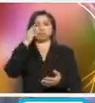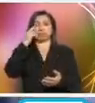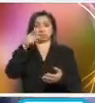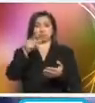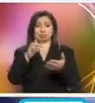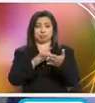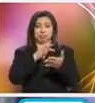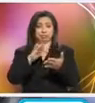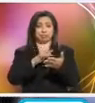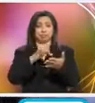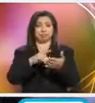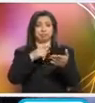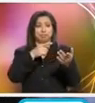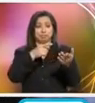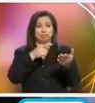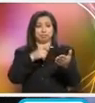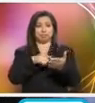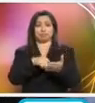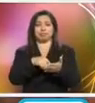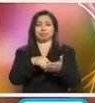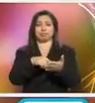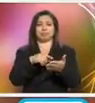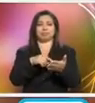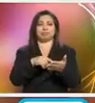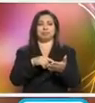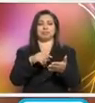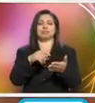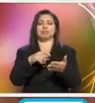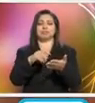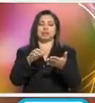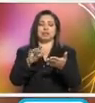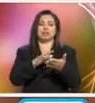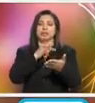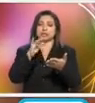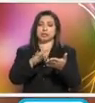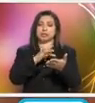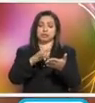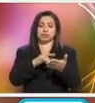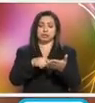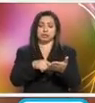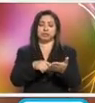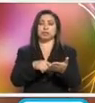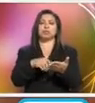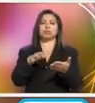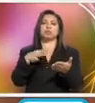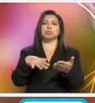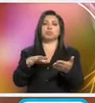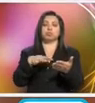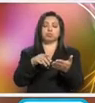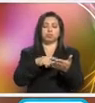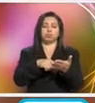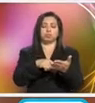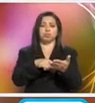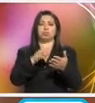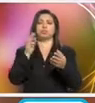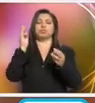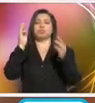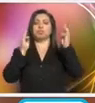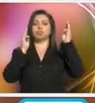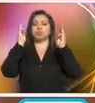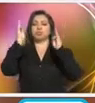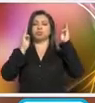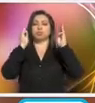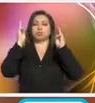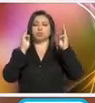relevante. La oferta que nos presenta en términos de contenidos y de recomendaciones tiene que ver no solamente con museos, que los